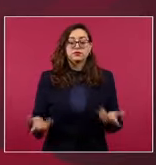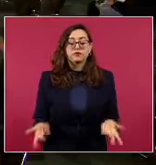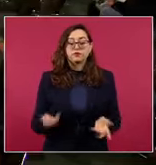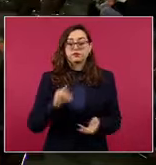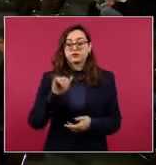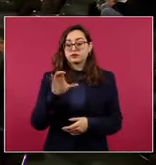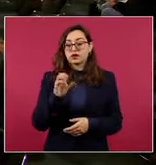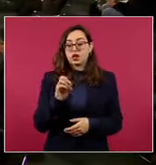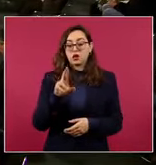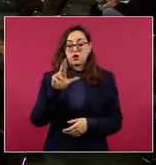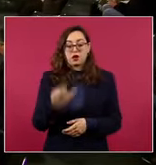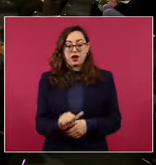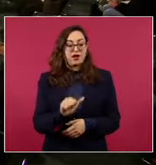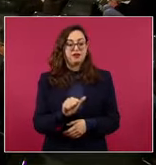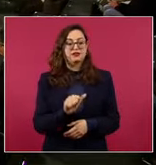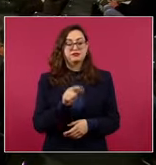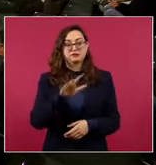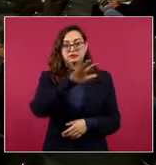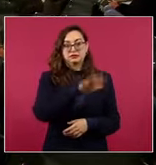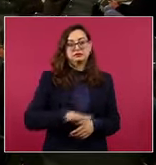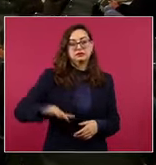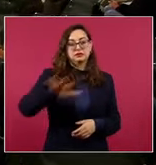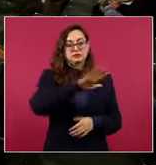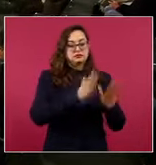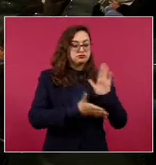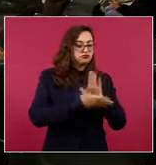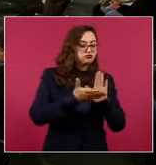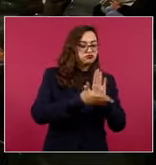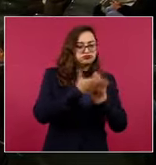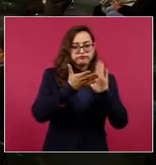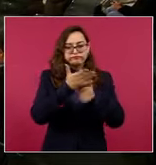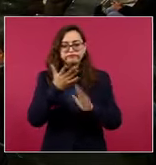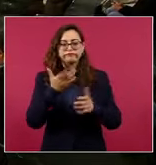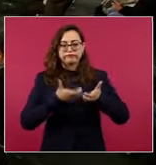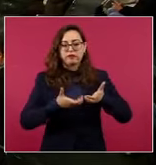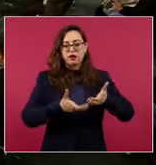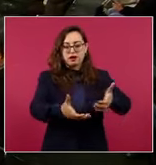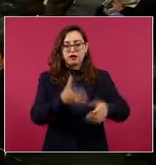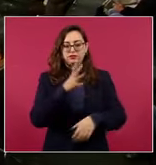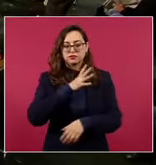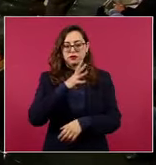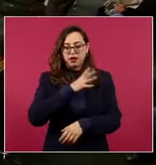mucho frío en toda la sierra.